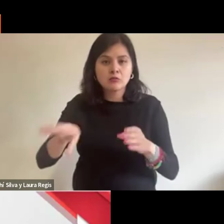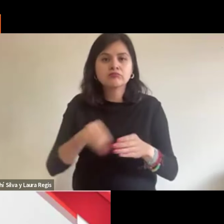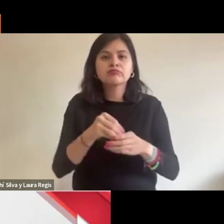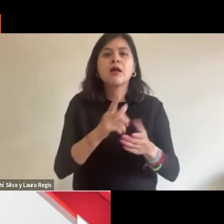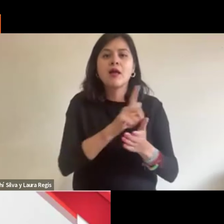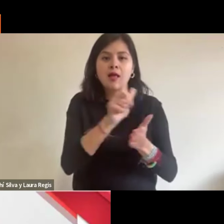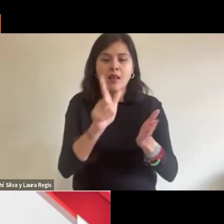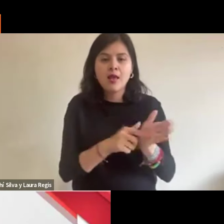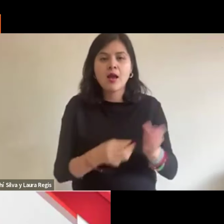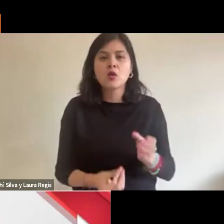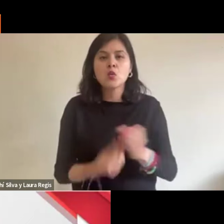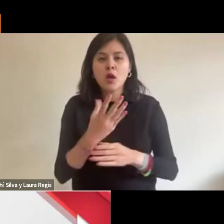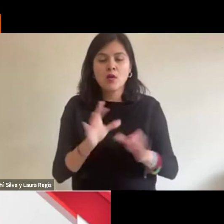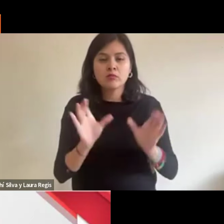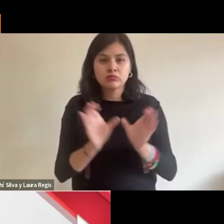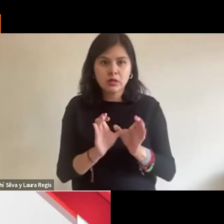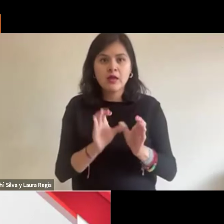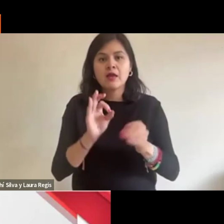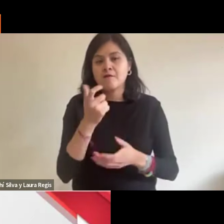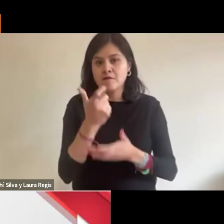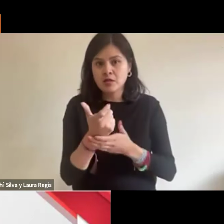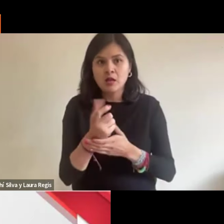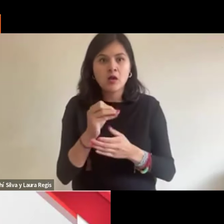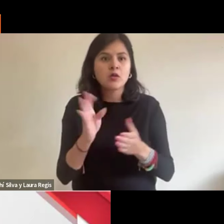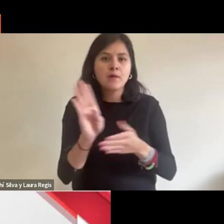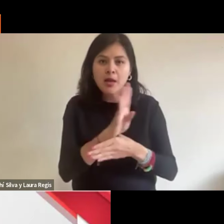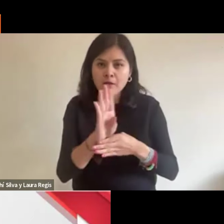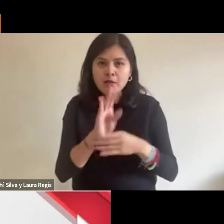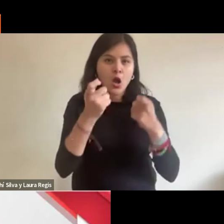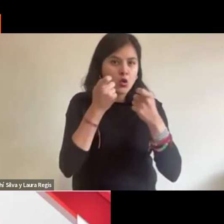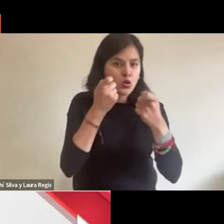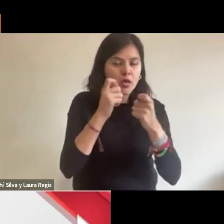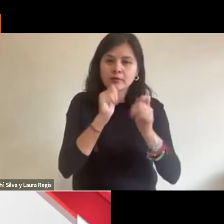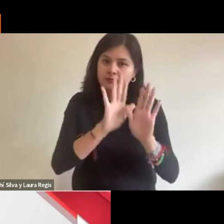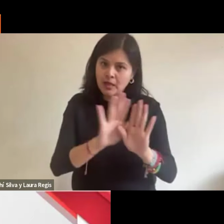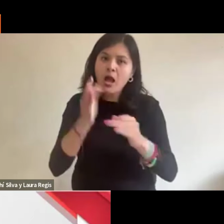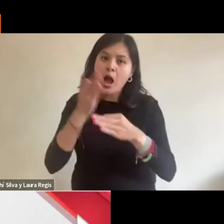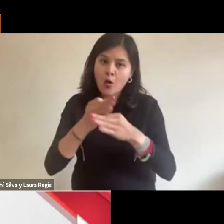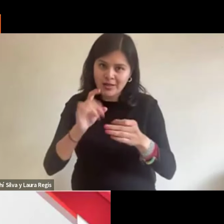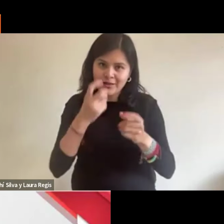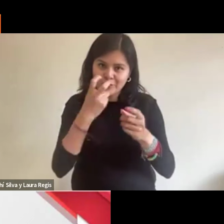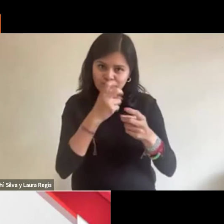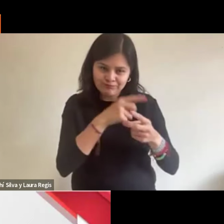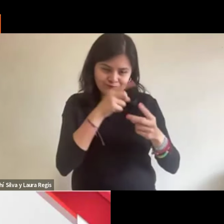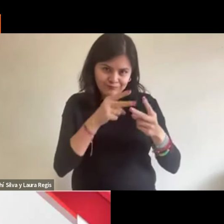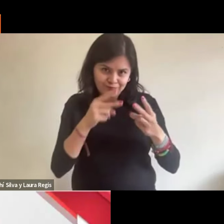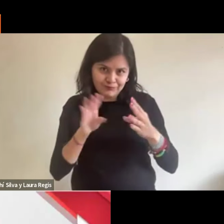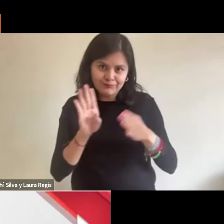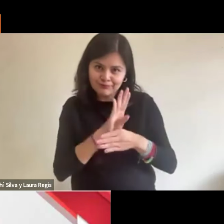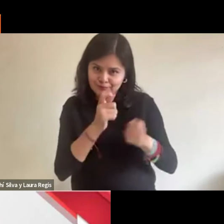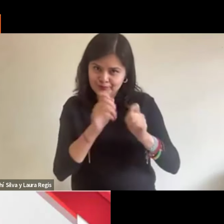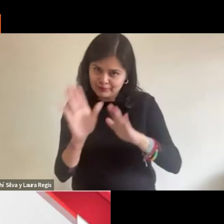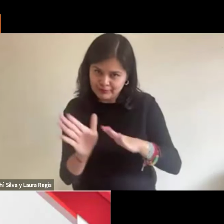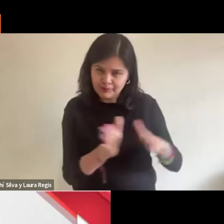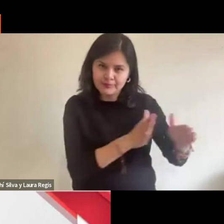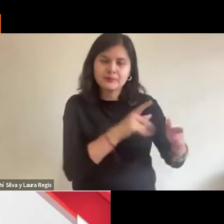fiscal. Aquí no vamos a tocar nada de beneficiario controlador porque acabamos de hacer esta serie de 3, pero